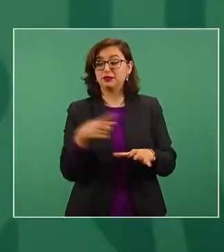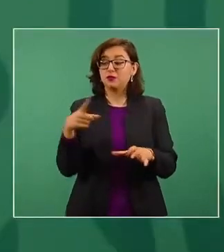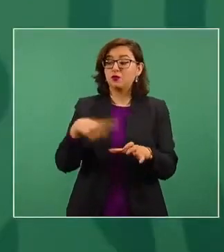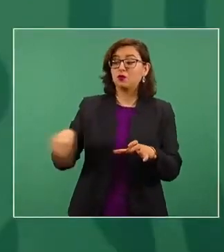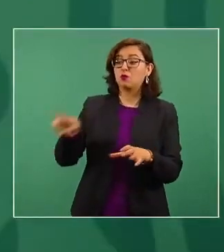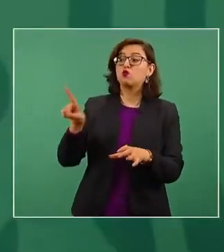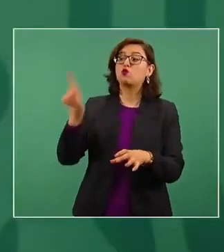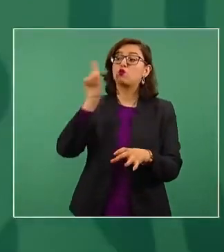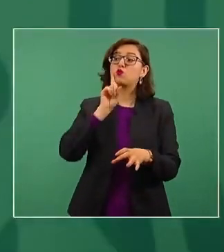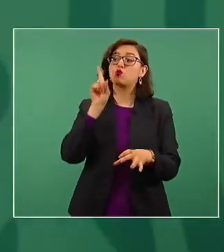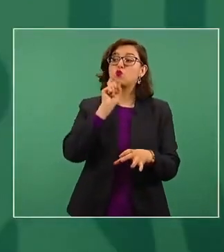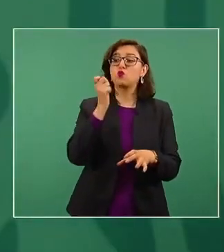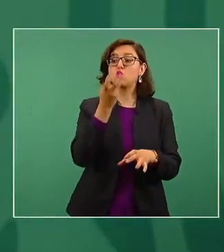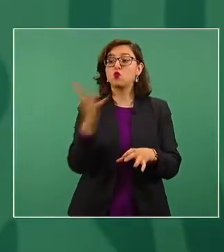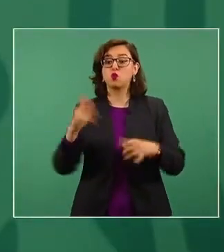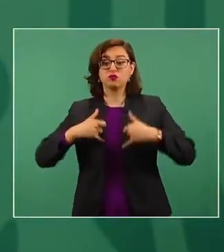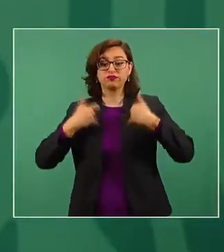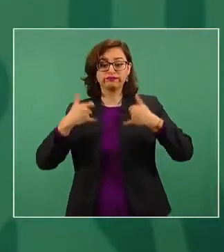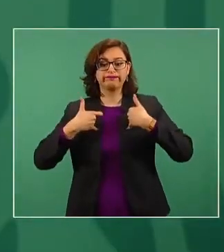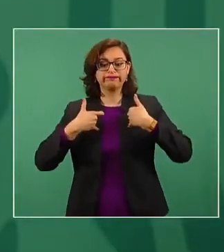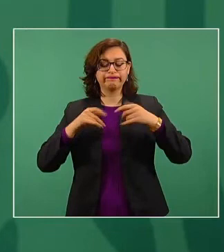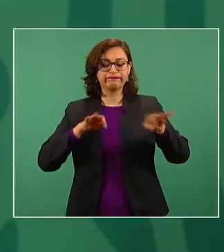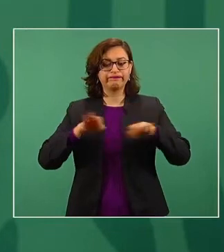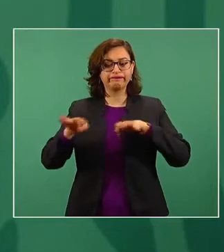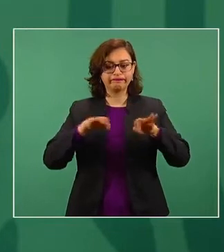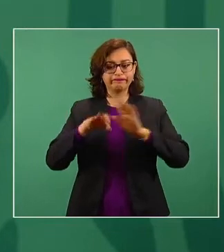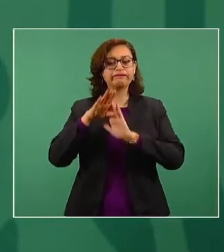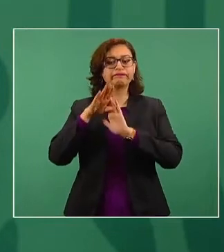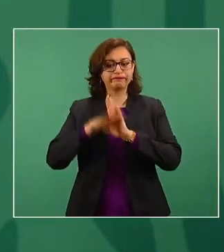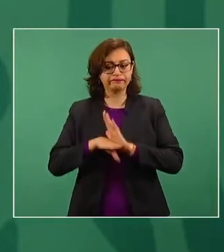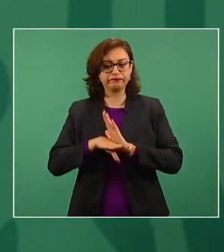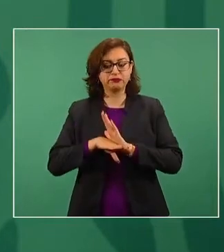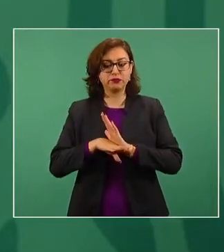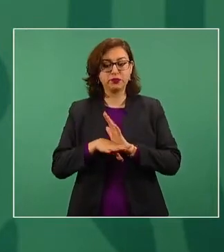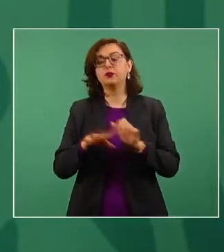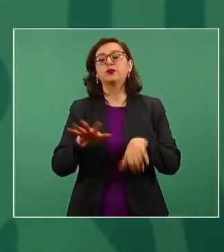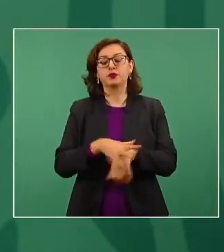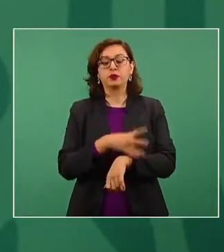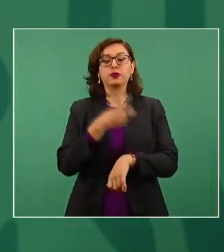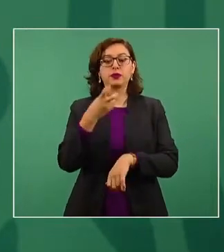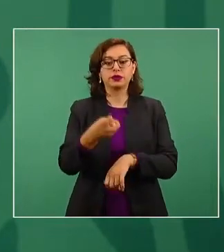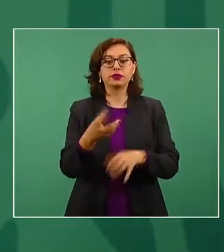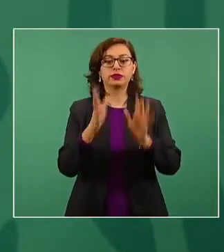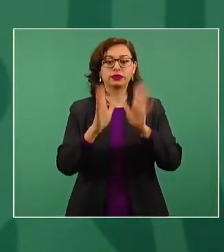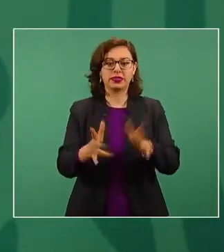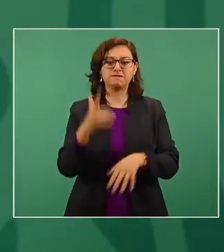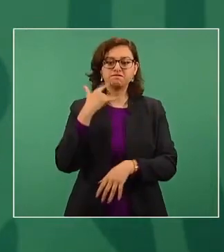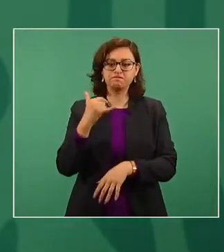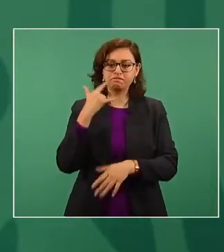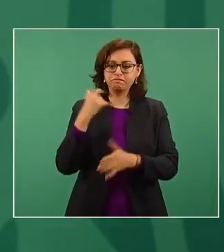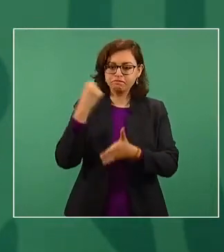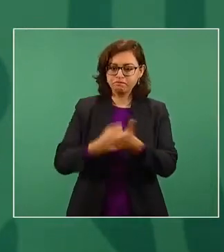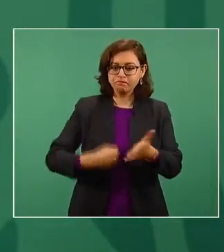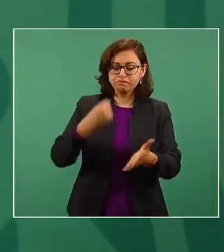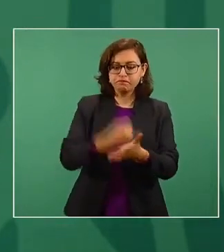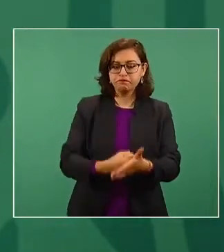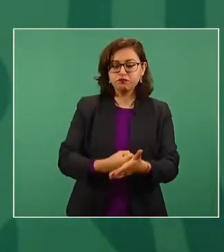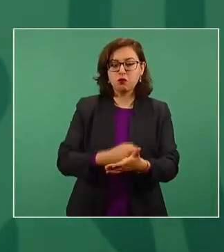En este sentido, hemos intensificado el programa precisamente de Jóvenes Construyendo el